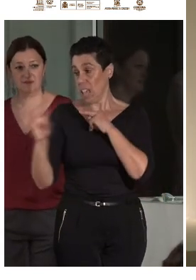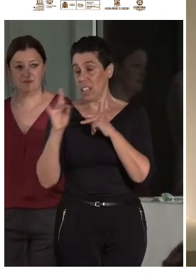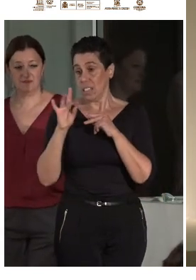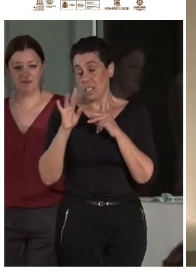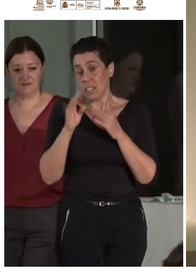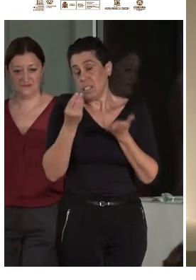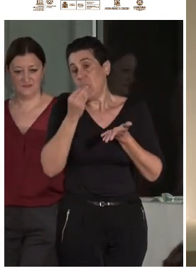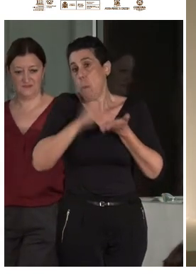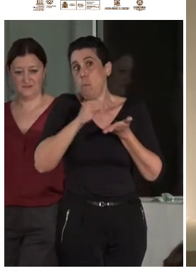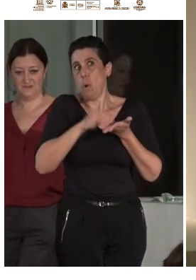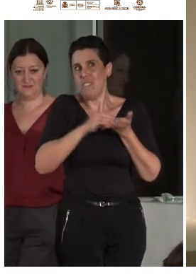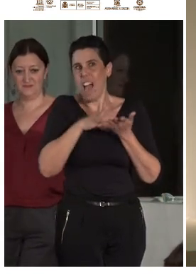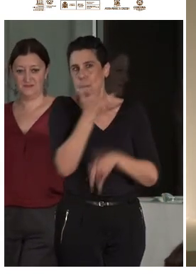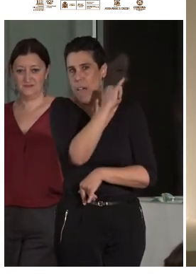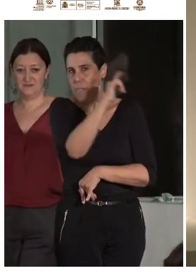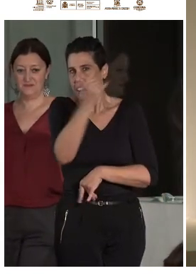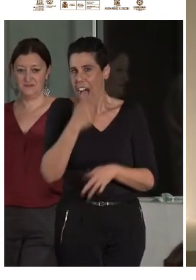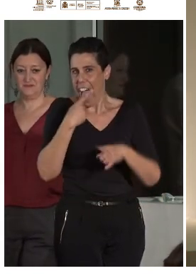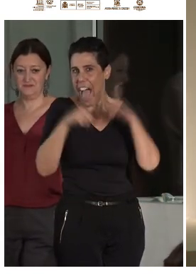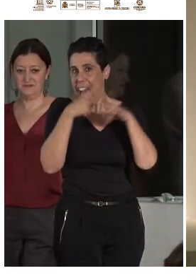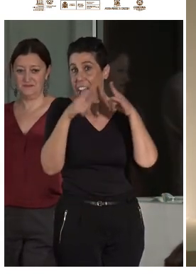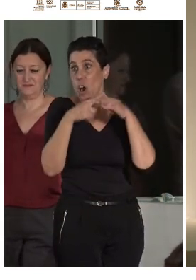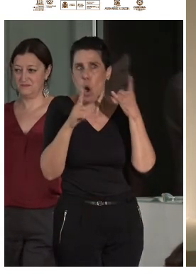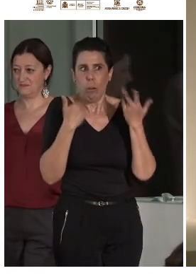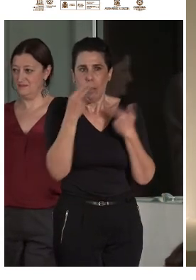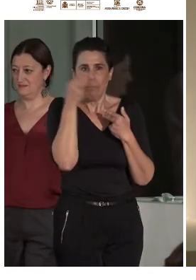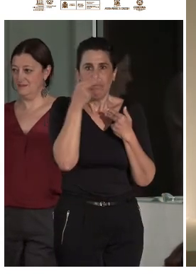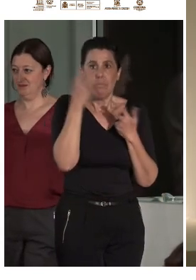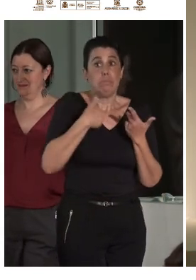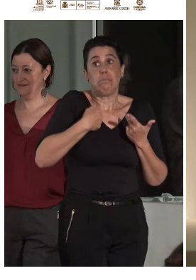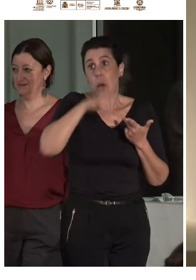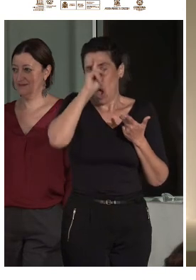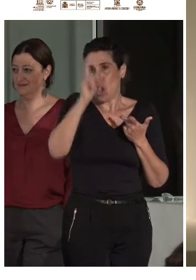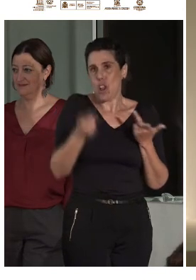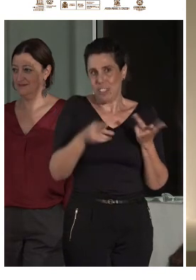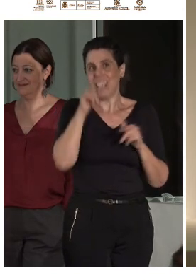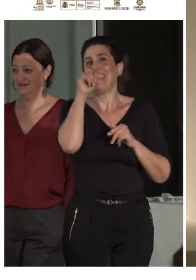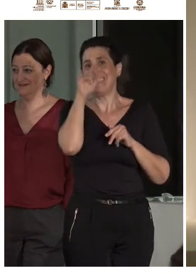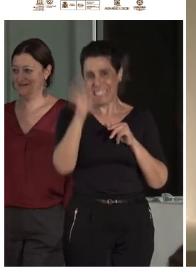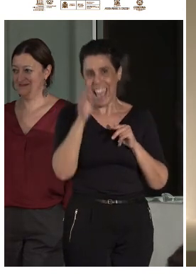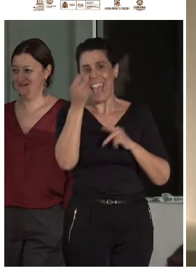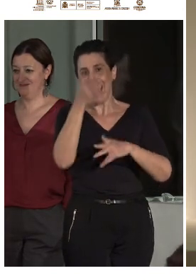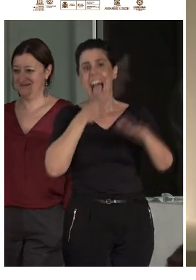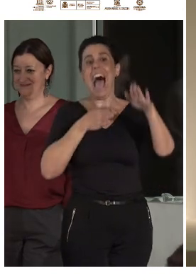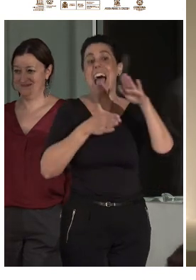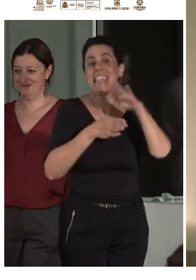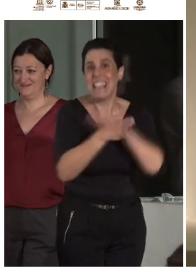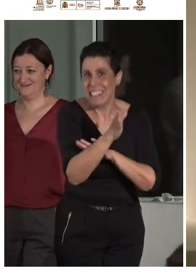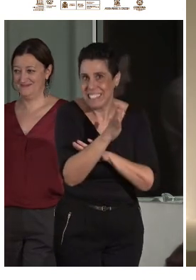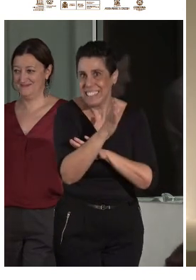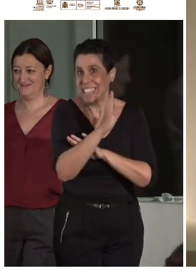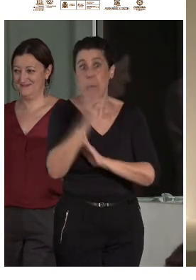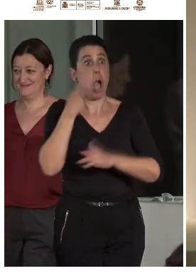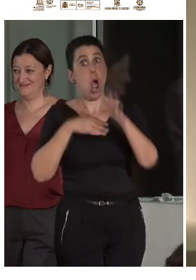justo. Exactamente, que es hacer accesible lo accesible, que es lo que es... que es lo que